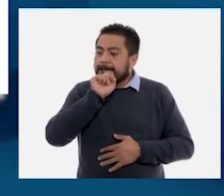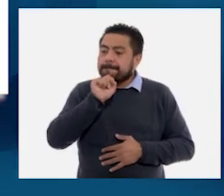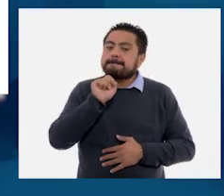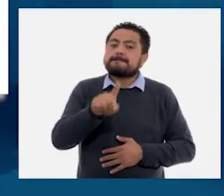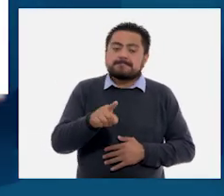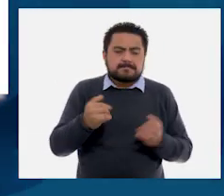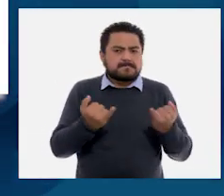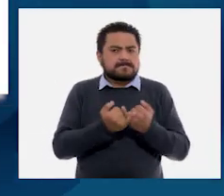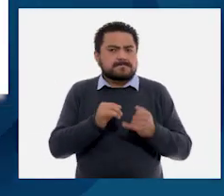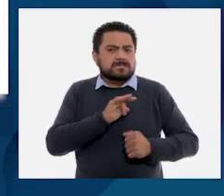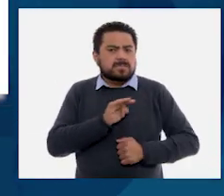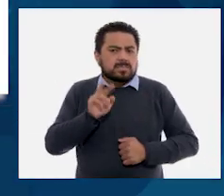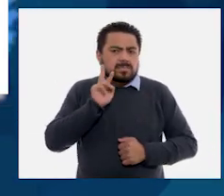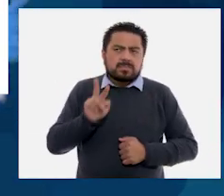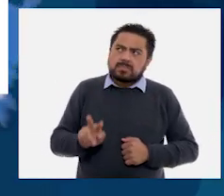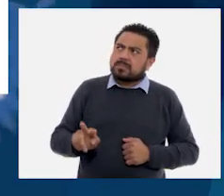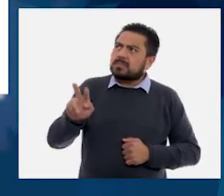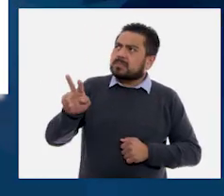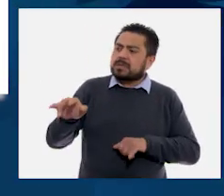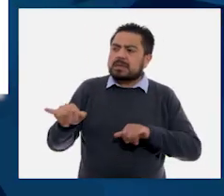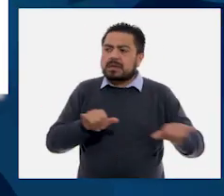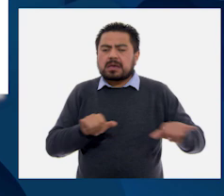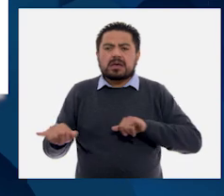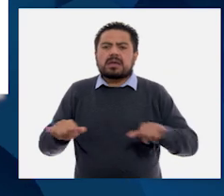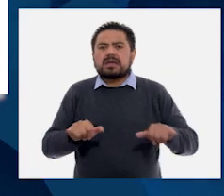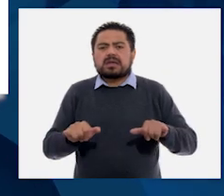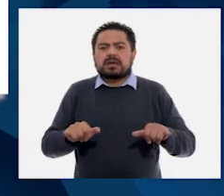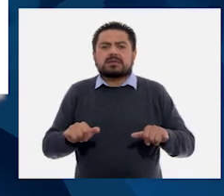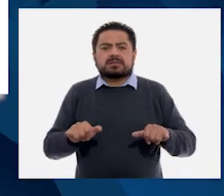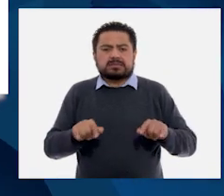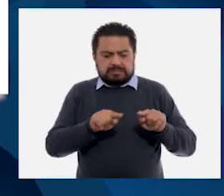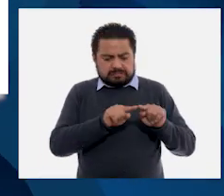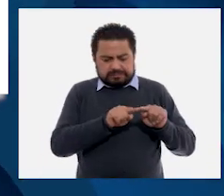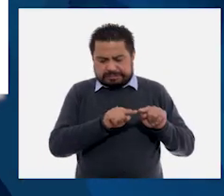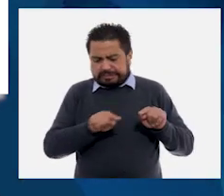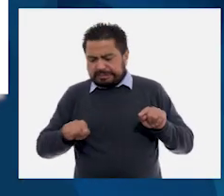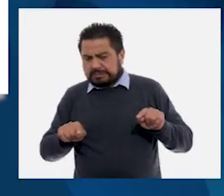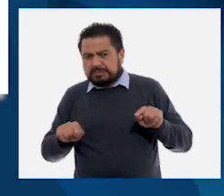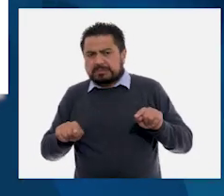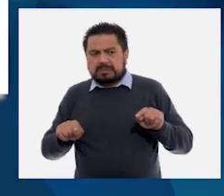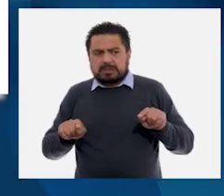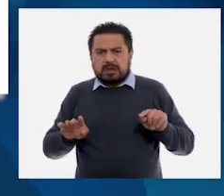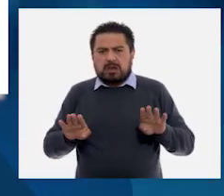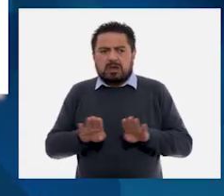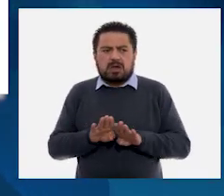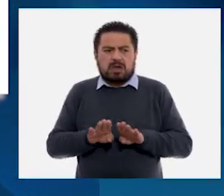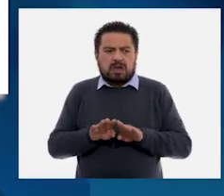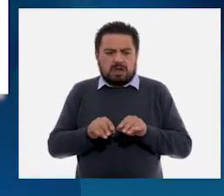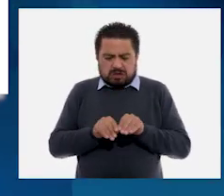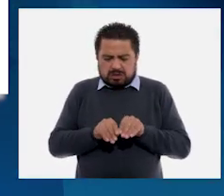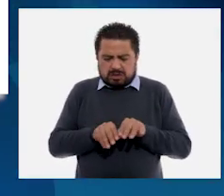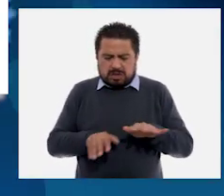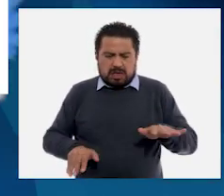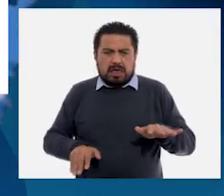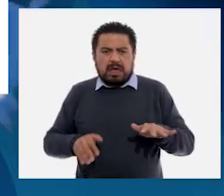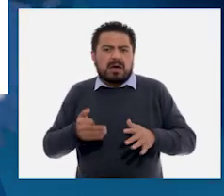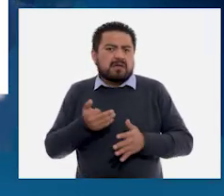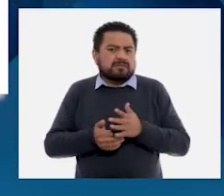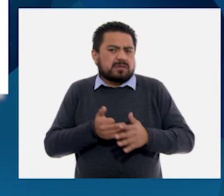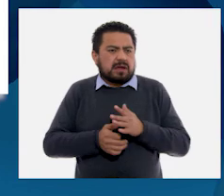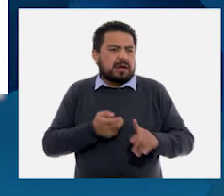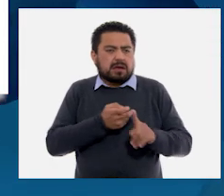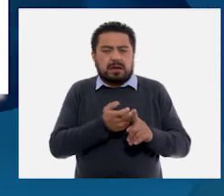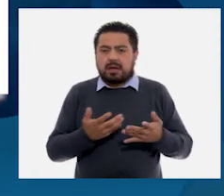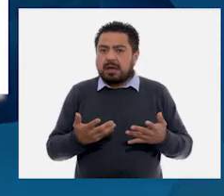También se puede ver en este mapa que los tramos que están así como desperdigados por el territorio